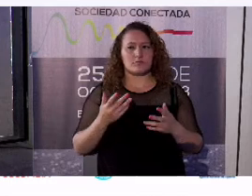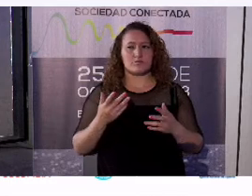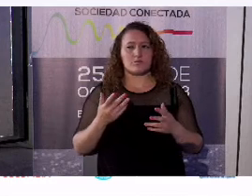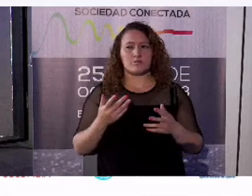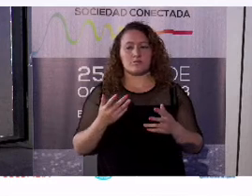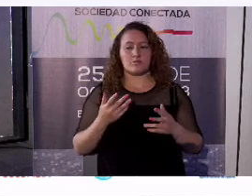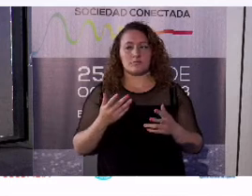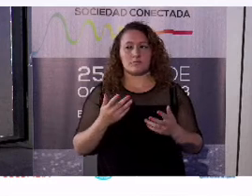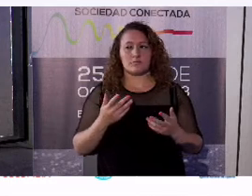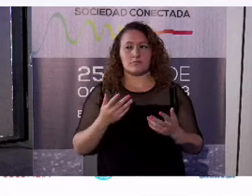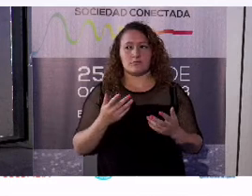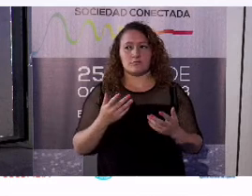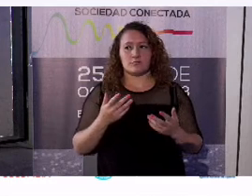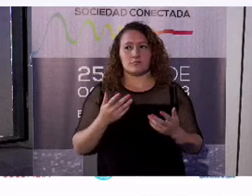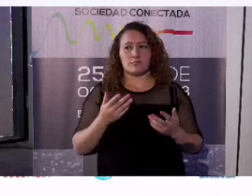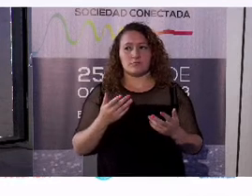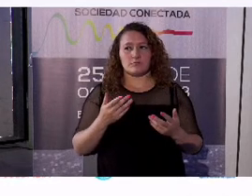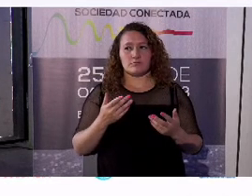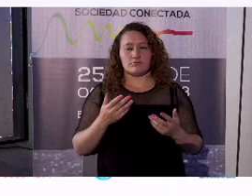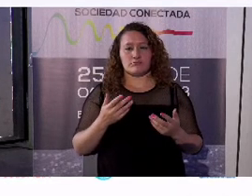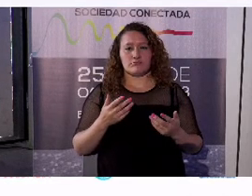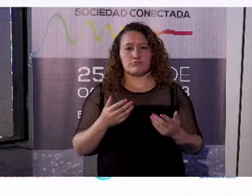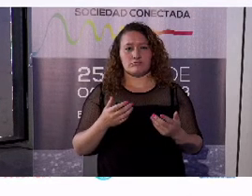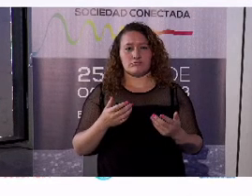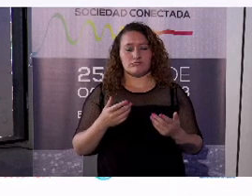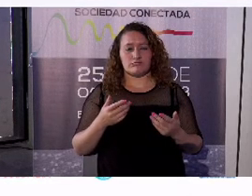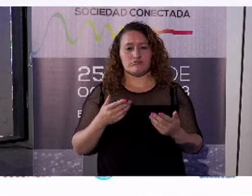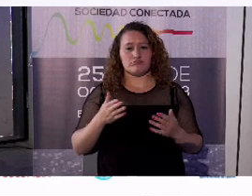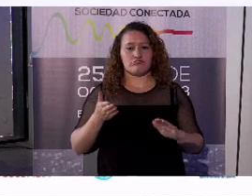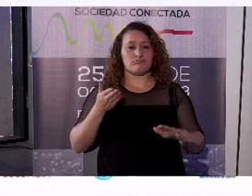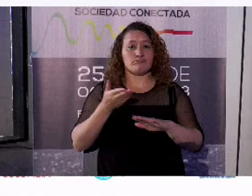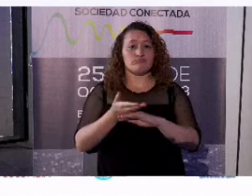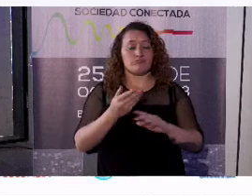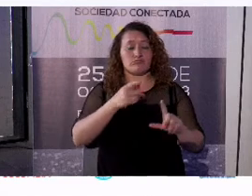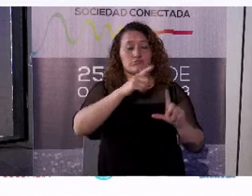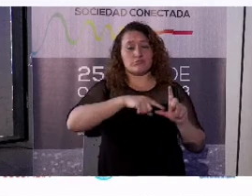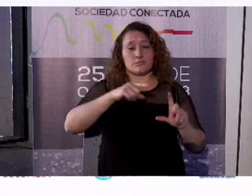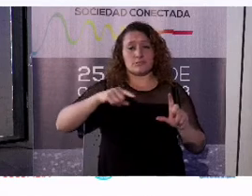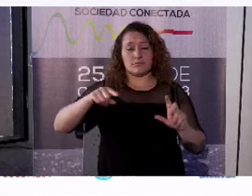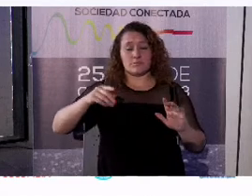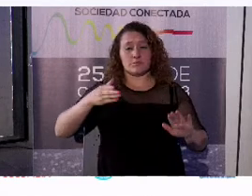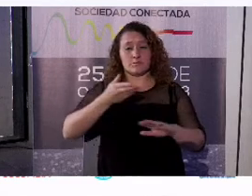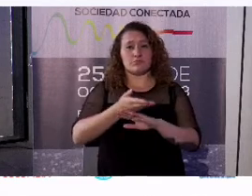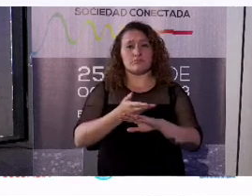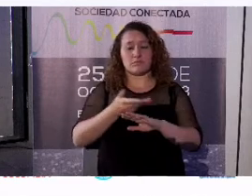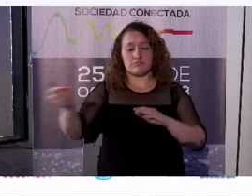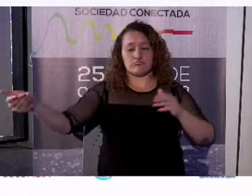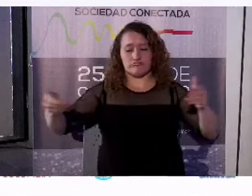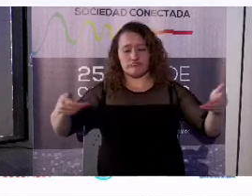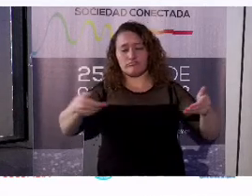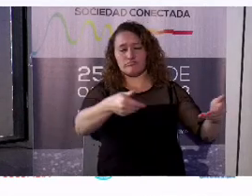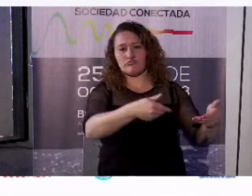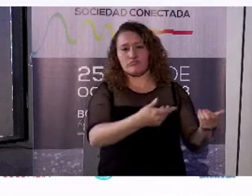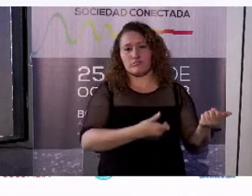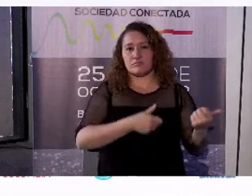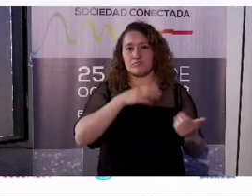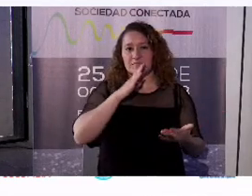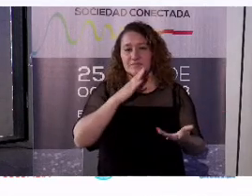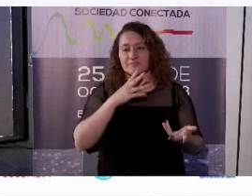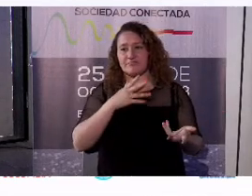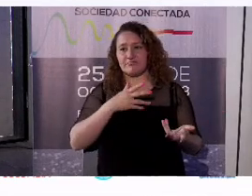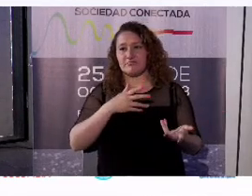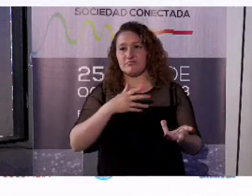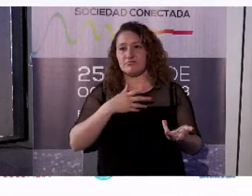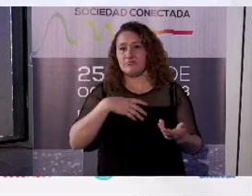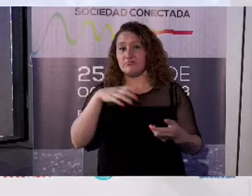este licitar la las bandas de arsat este la devolución de las bandas del excedente de cap